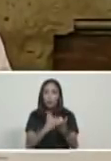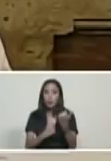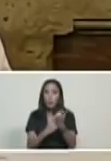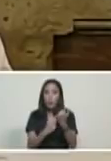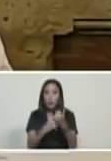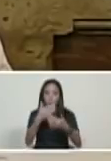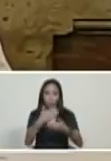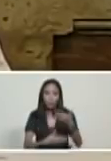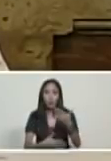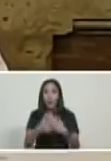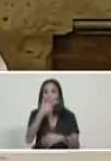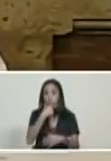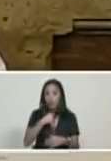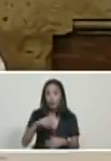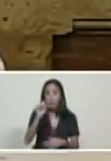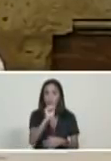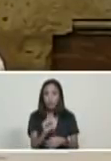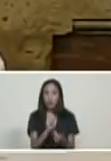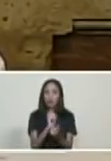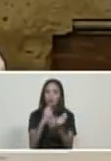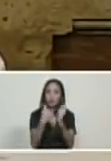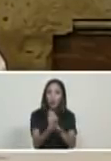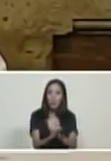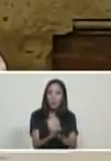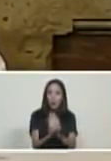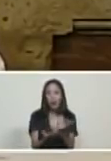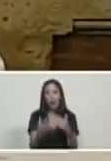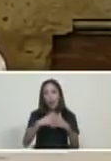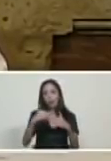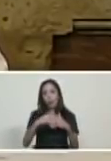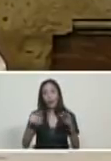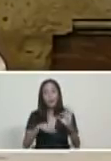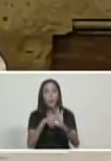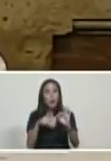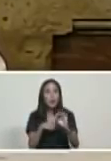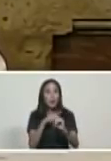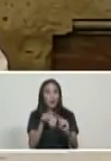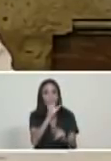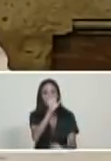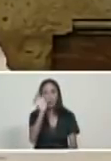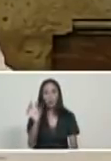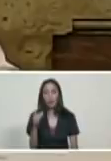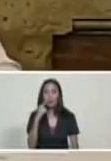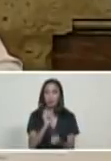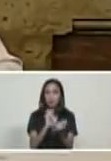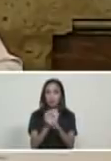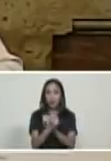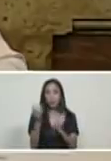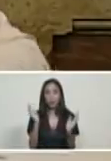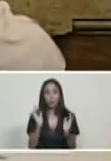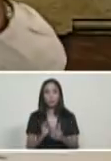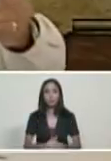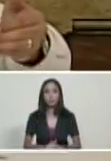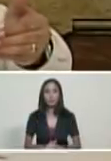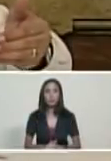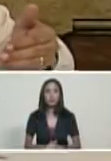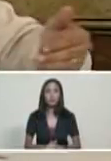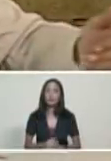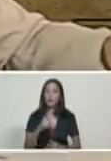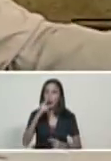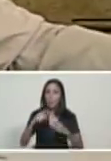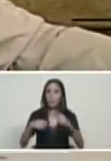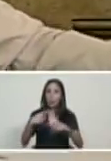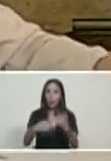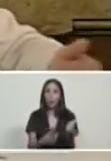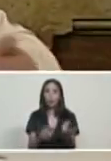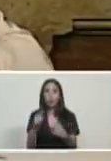Socialista en bolívares y su aporte en monedas convertibles. Muy pronto su aporte en petro,